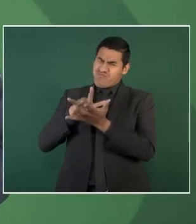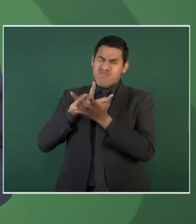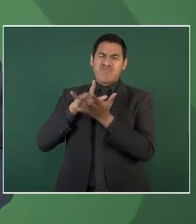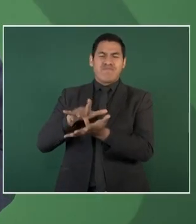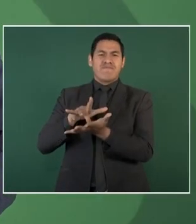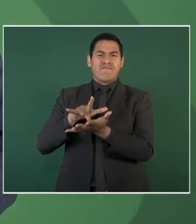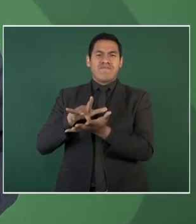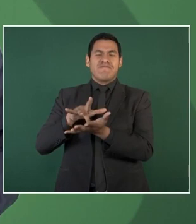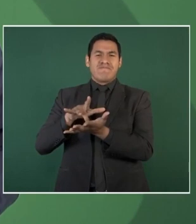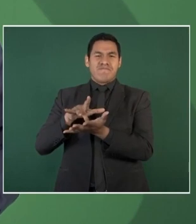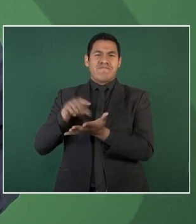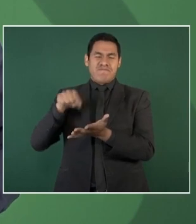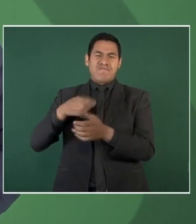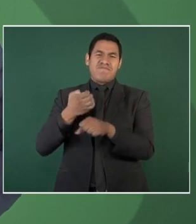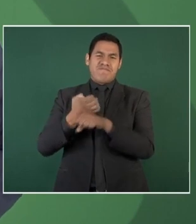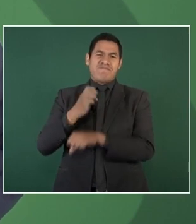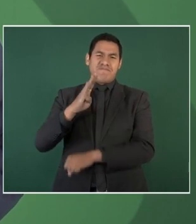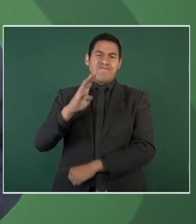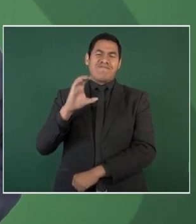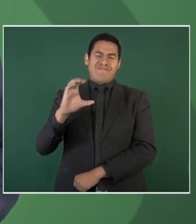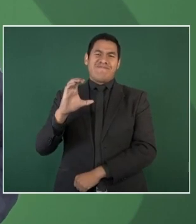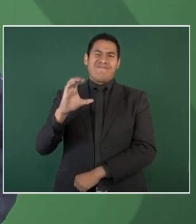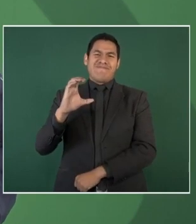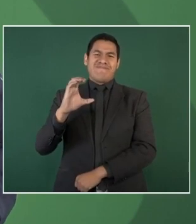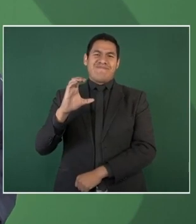Baja California.